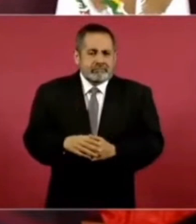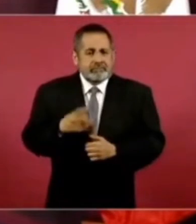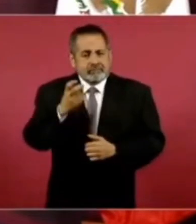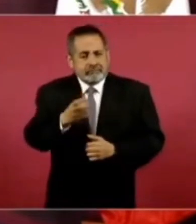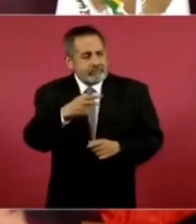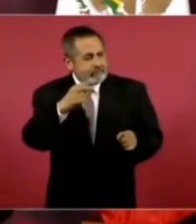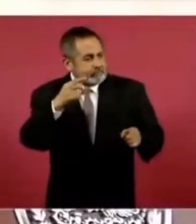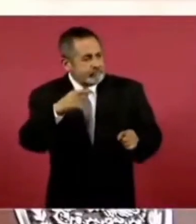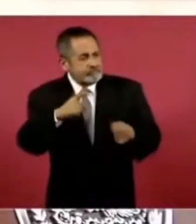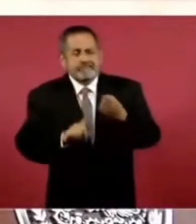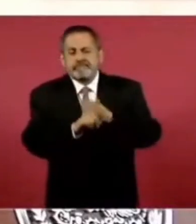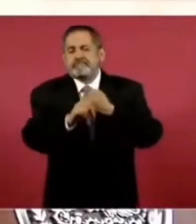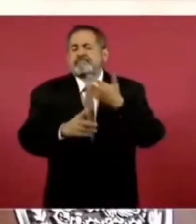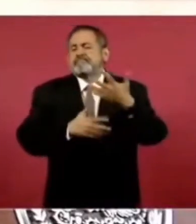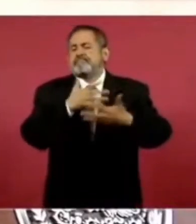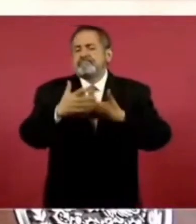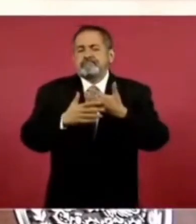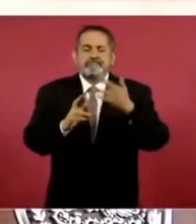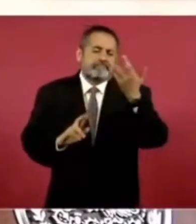Y es cierto.